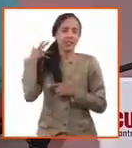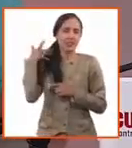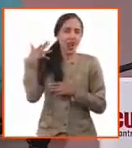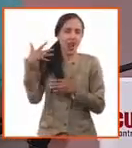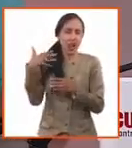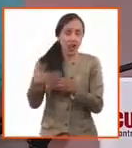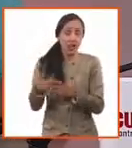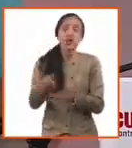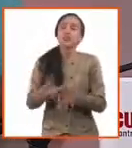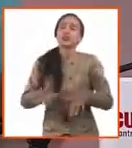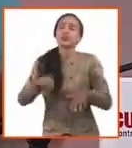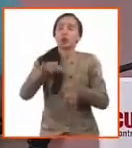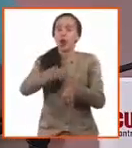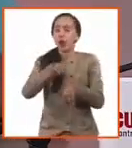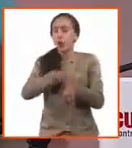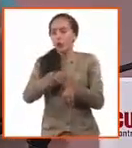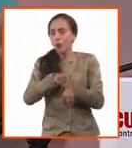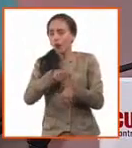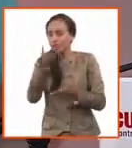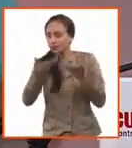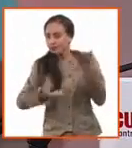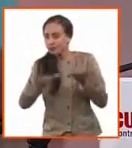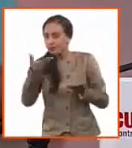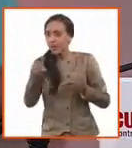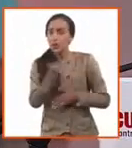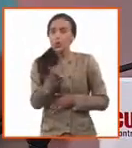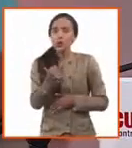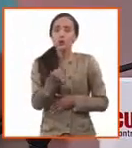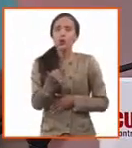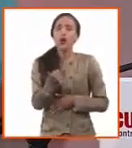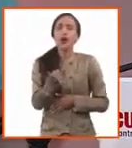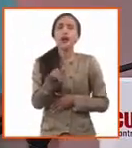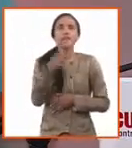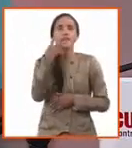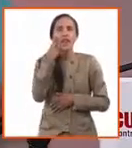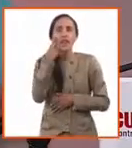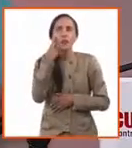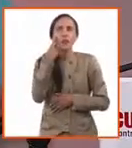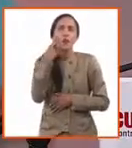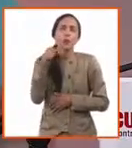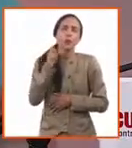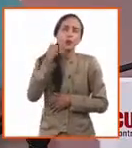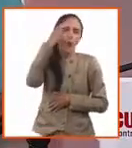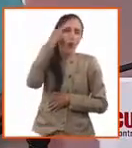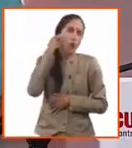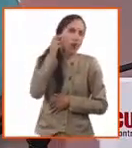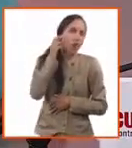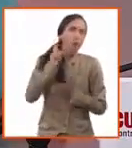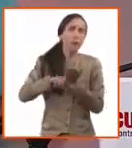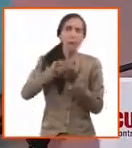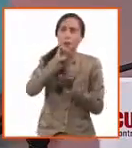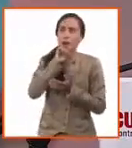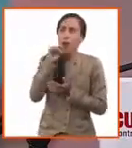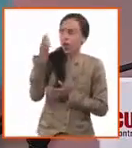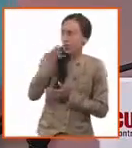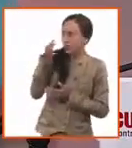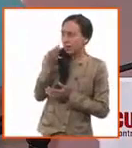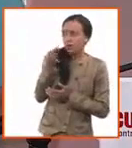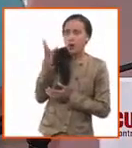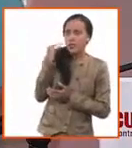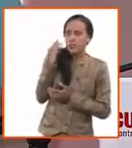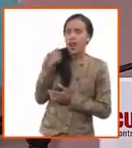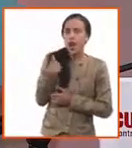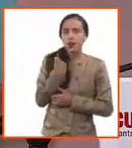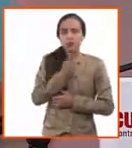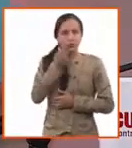que enfrentamos hoy y también en muchas ocasiones acumulamos la narrativa las historias de nuestro de nuestros padres por lo tanto ese peso